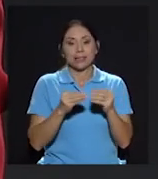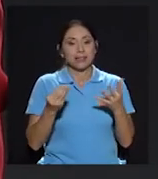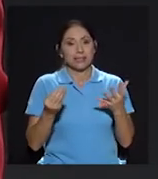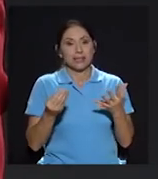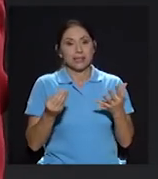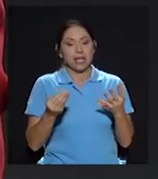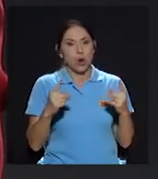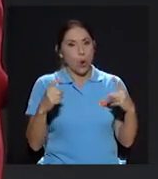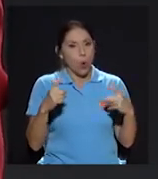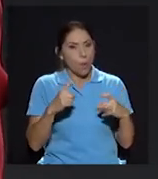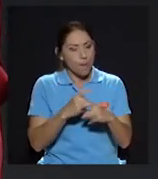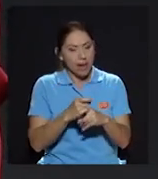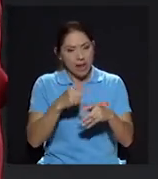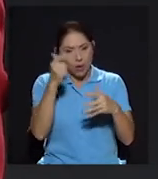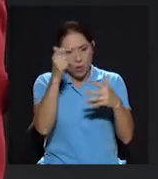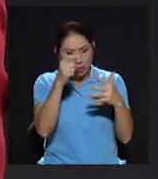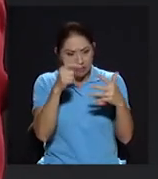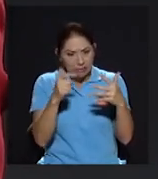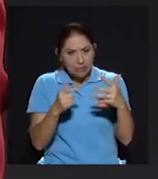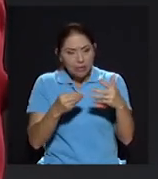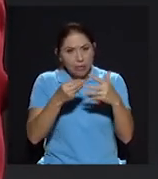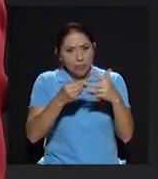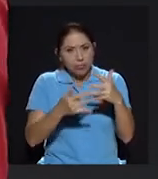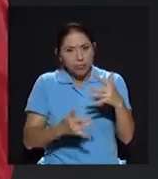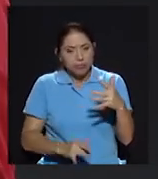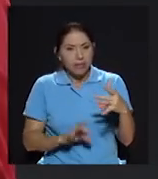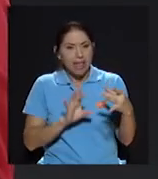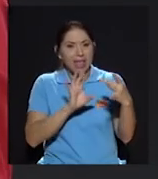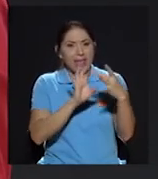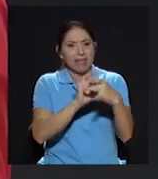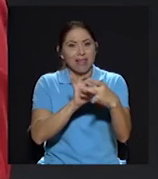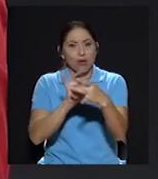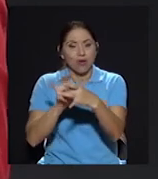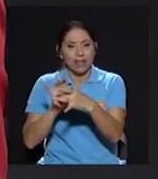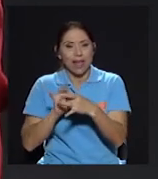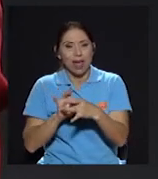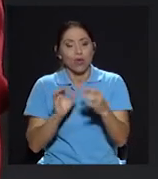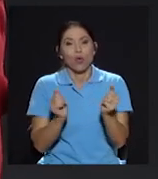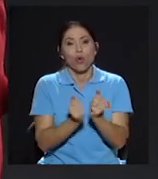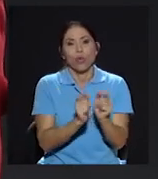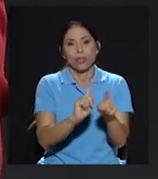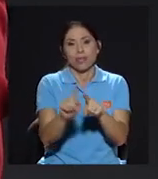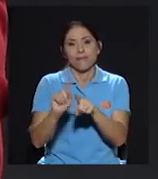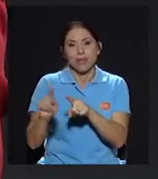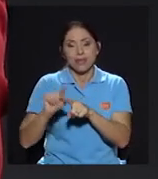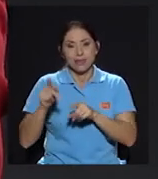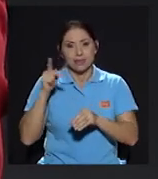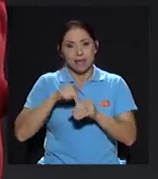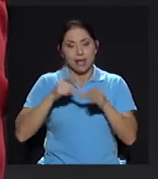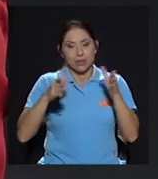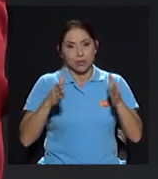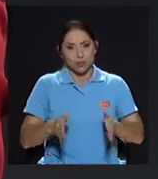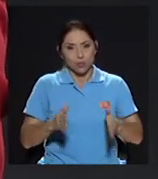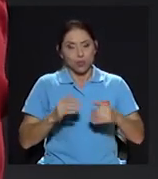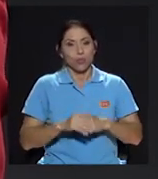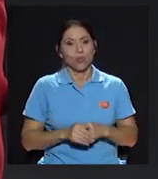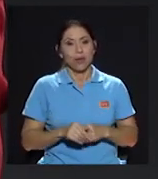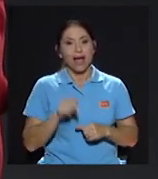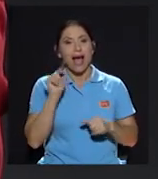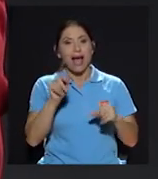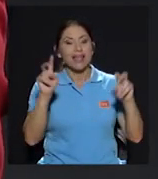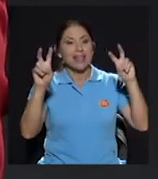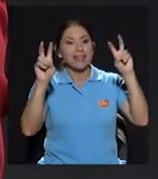complejo interconectado con diferentes actores donde el tema de la